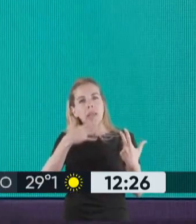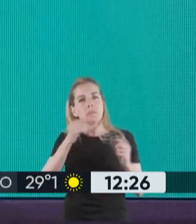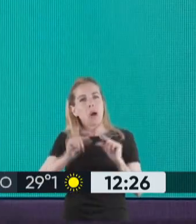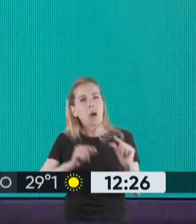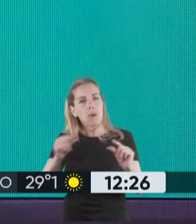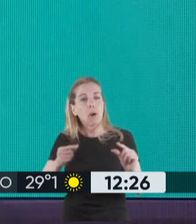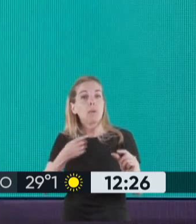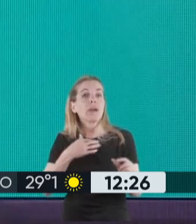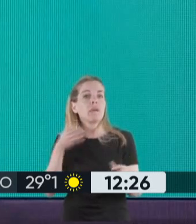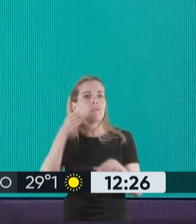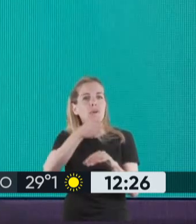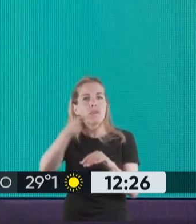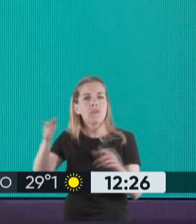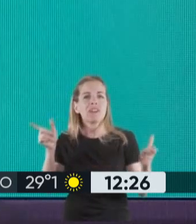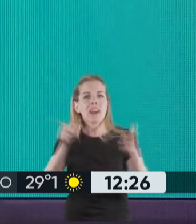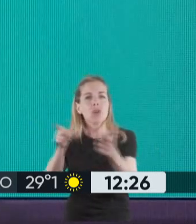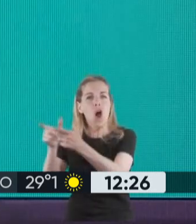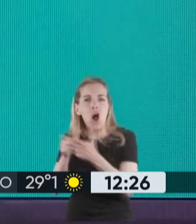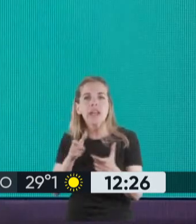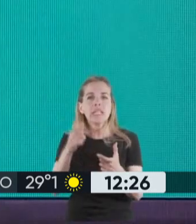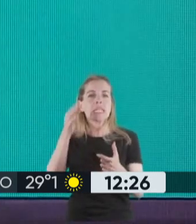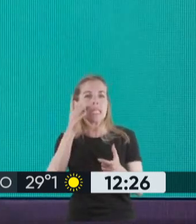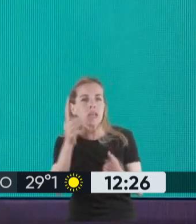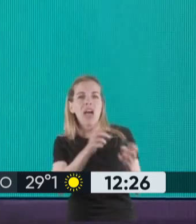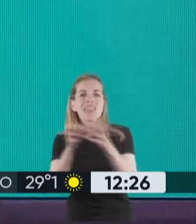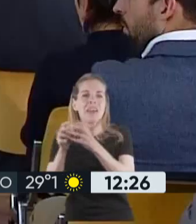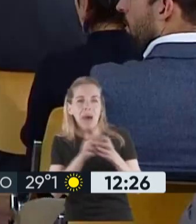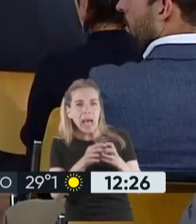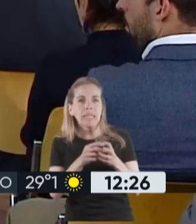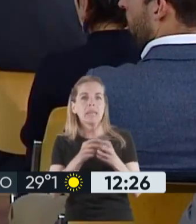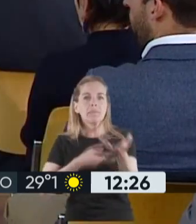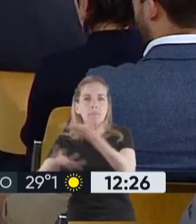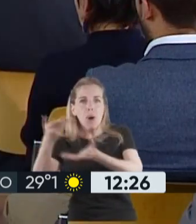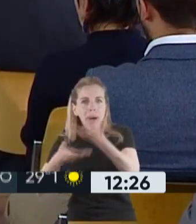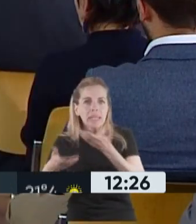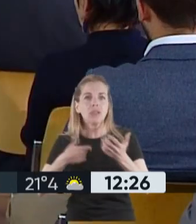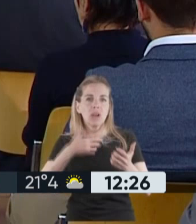testigo de eso. Fui testigo presencial de esos debates.